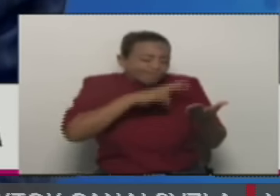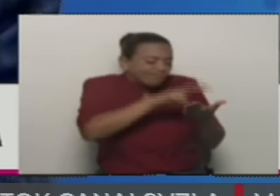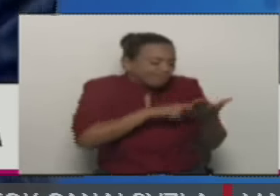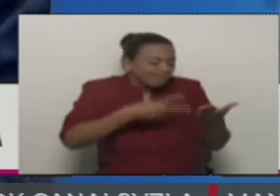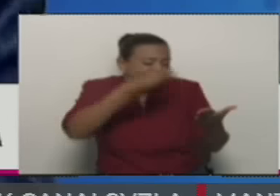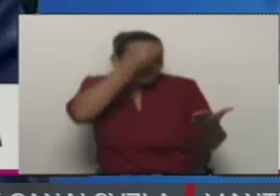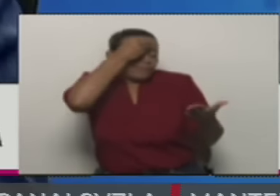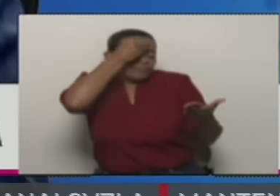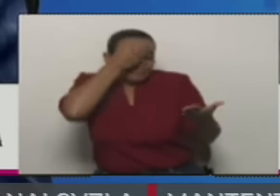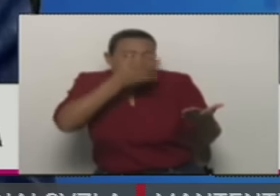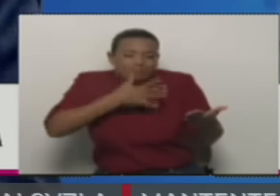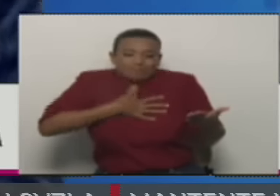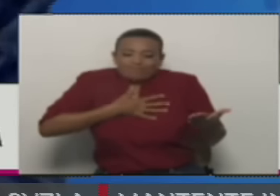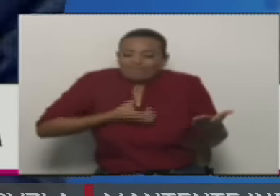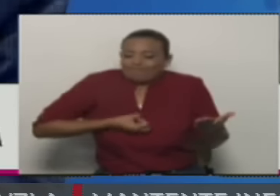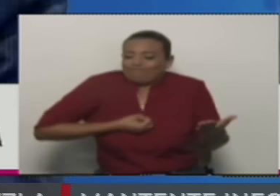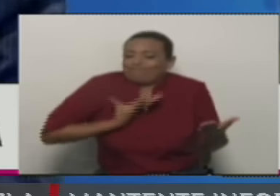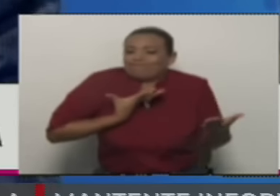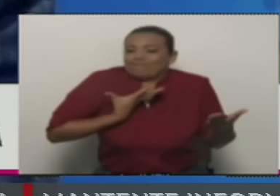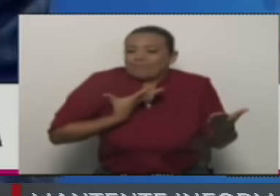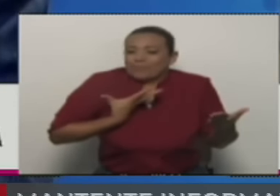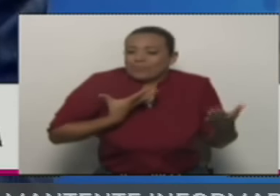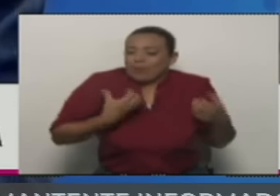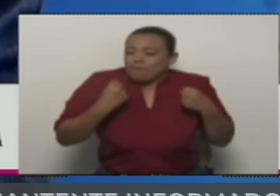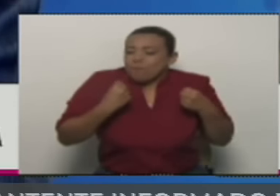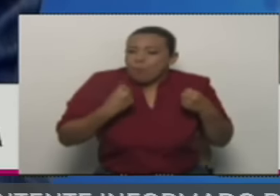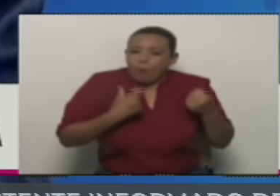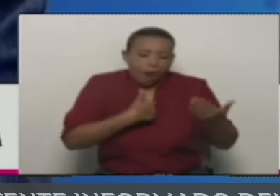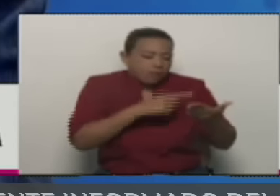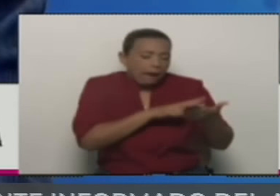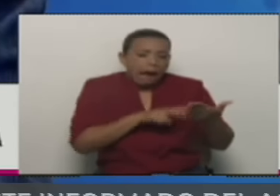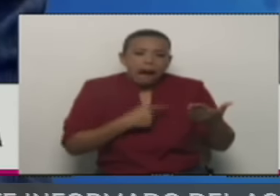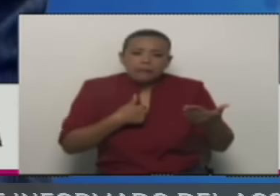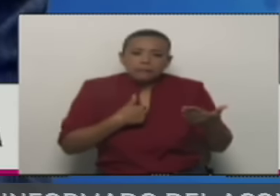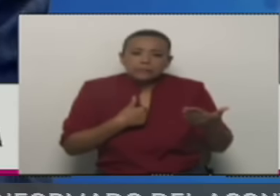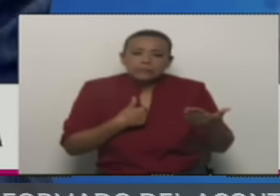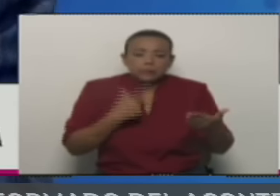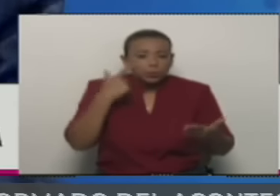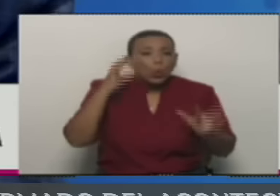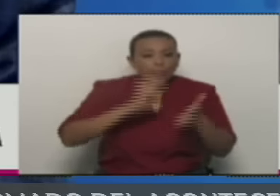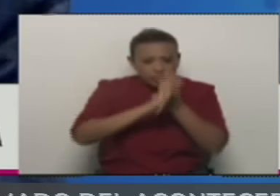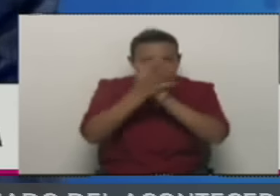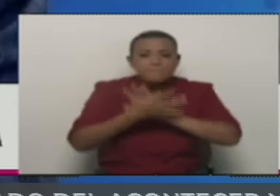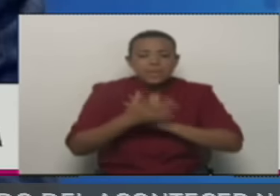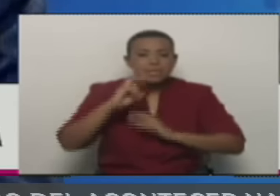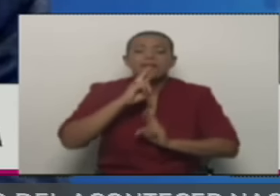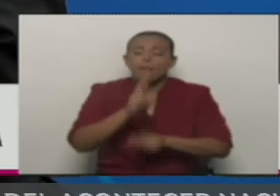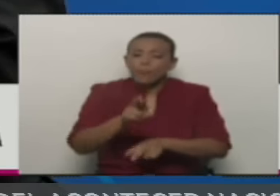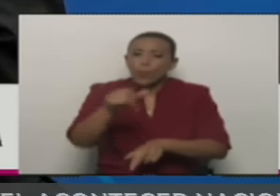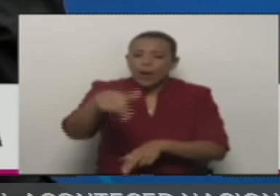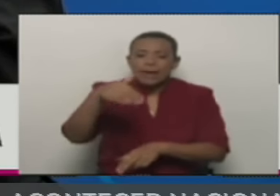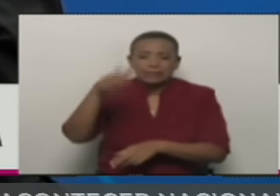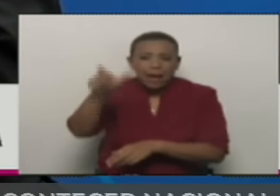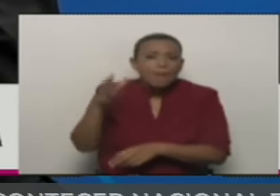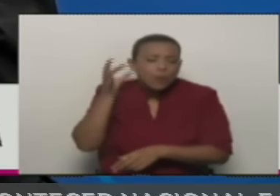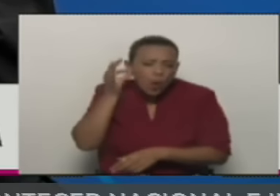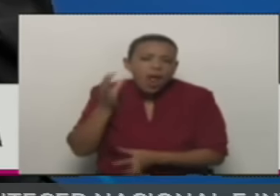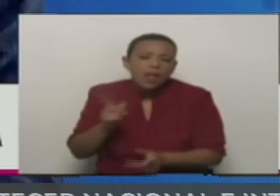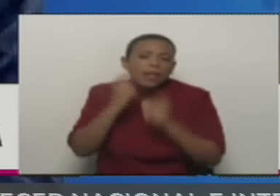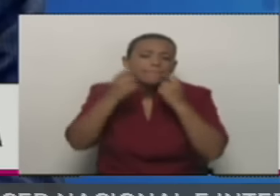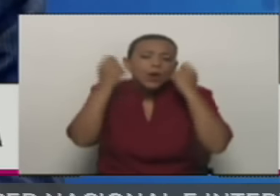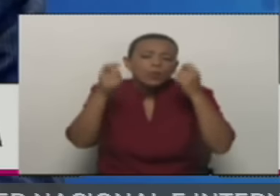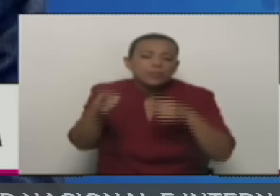que te prende una llama, la llama sagrada. Mira lo que yo escribí, Amelías, y con esto termino la respuesta a la pregunta de María Antonieta,